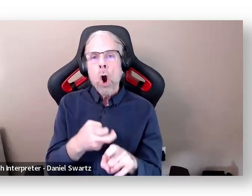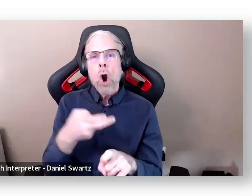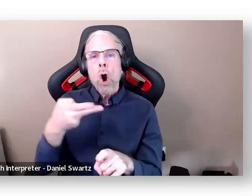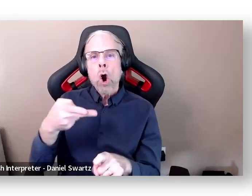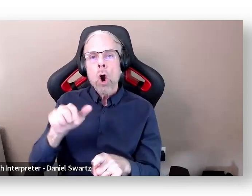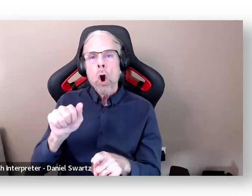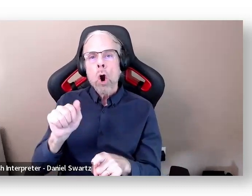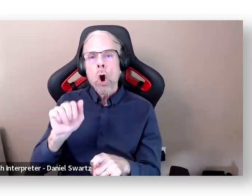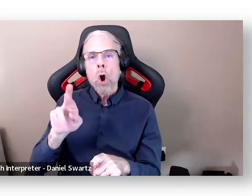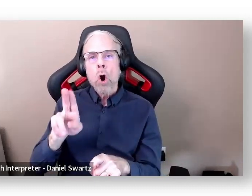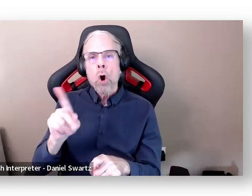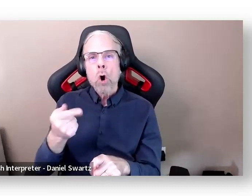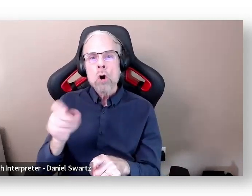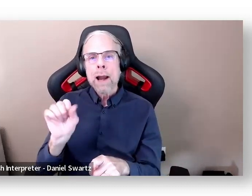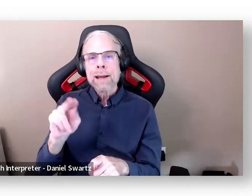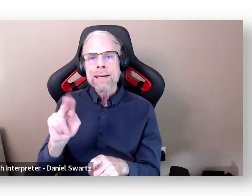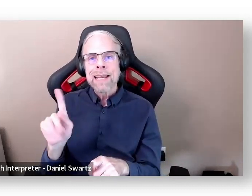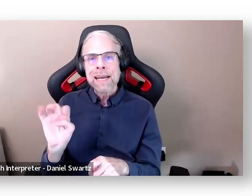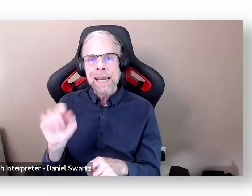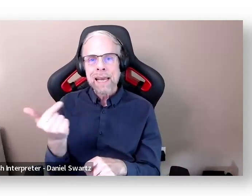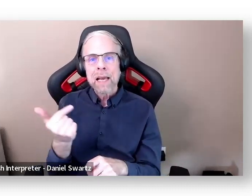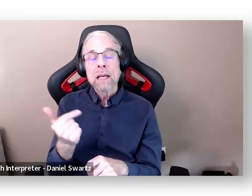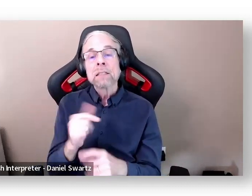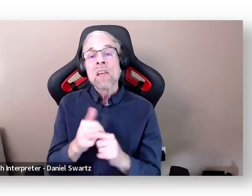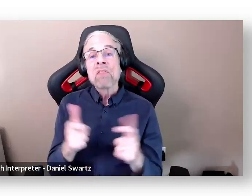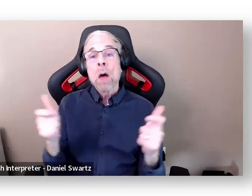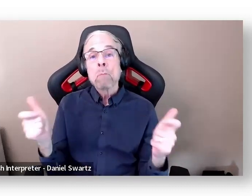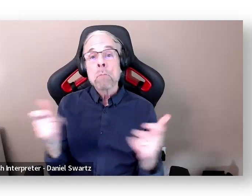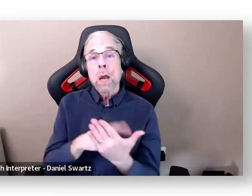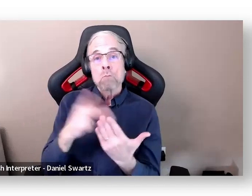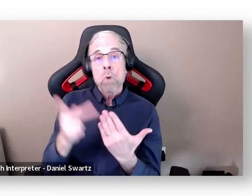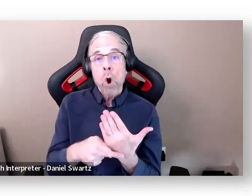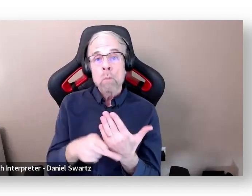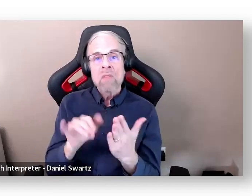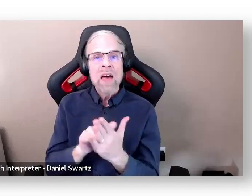Entonces, ahora voy a explicar un poco del fortalecimiento de sistemas.